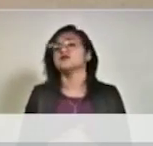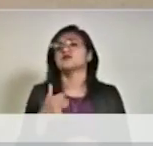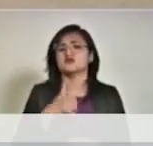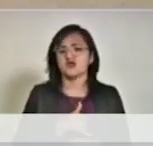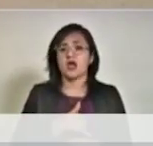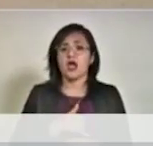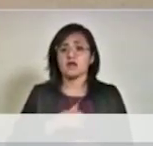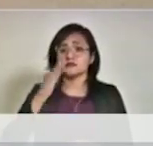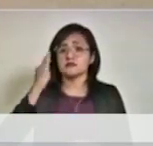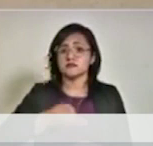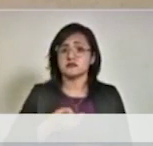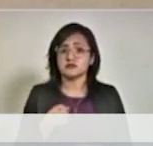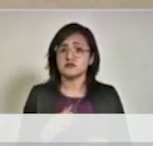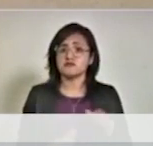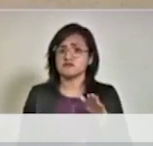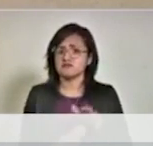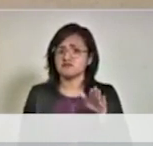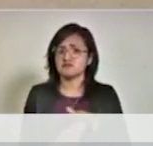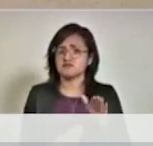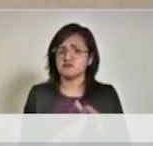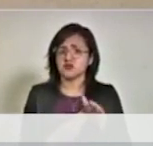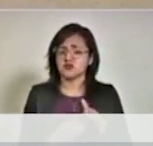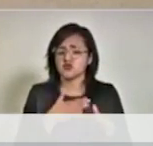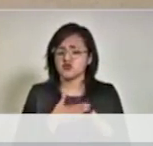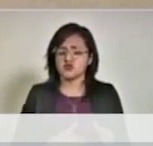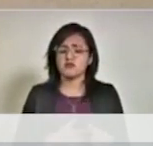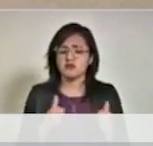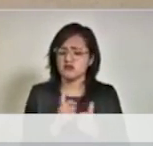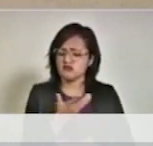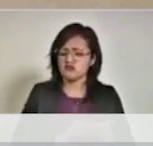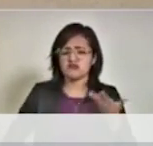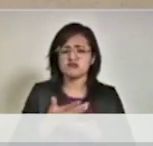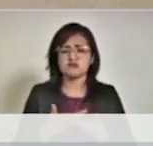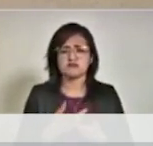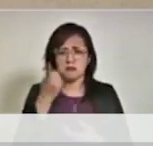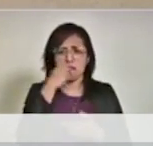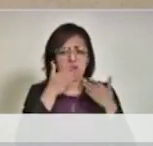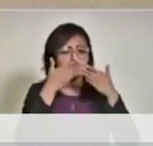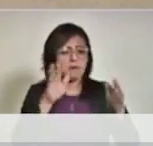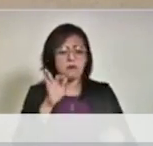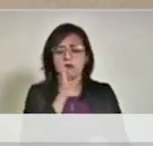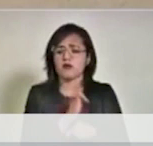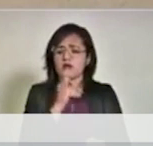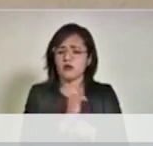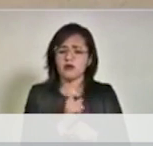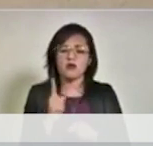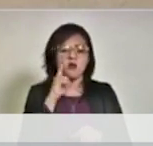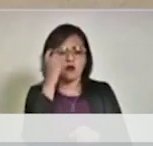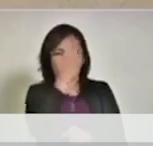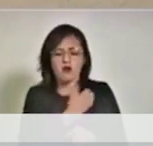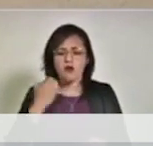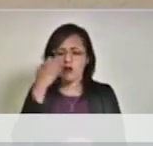yo acepto la mesa de justicia con ustedes para abrir los casos y